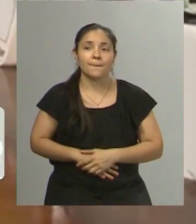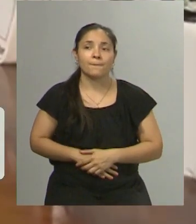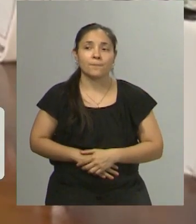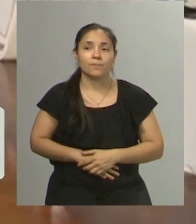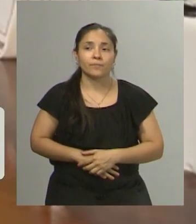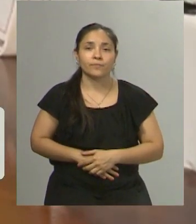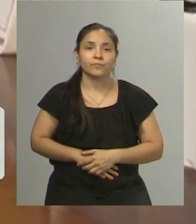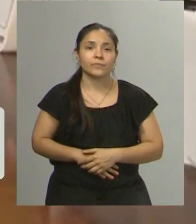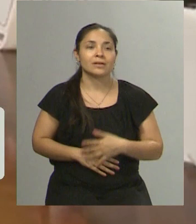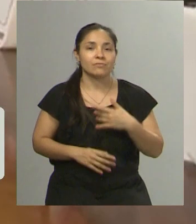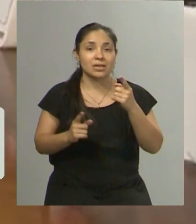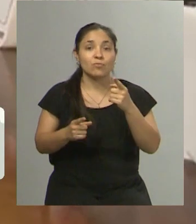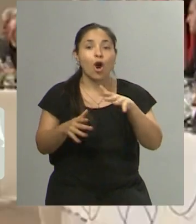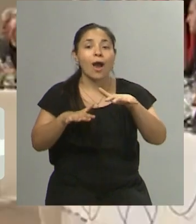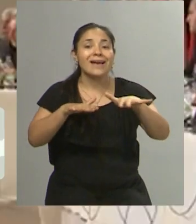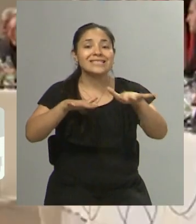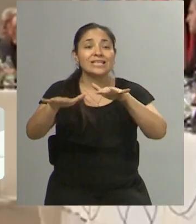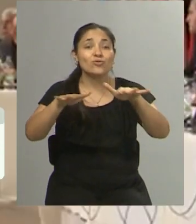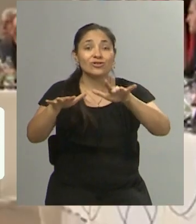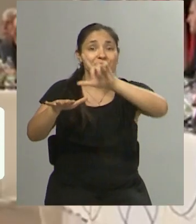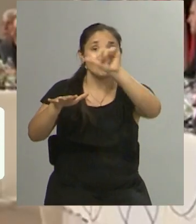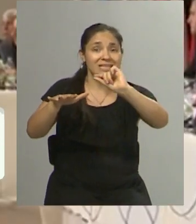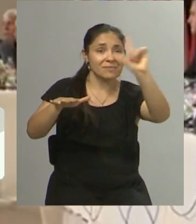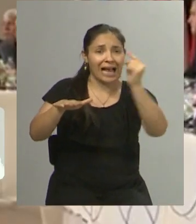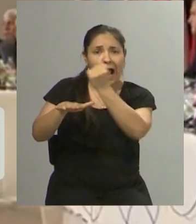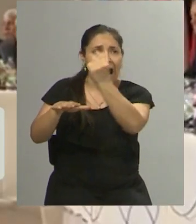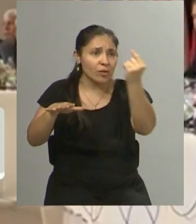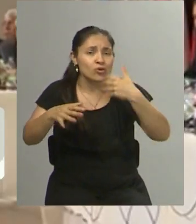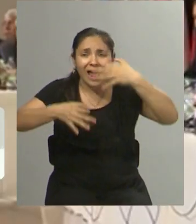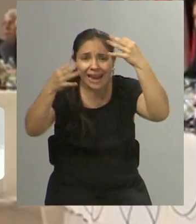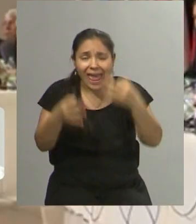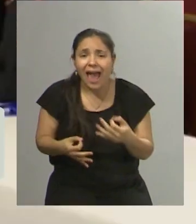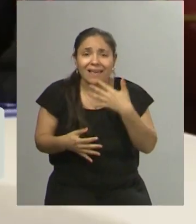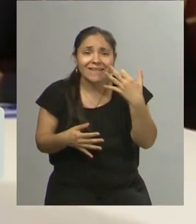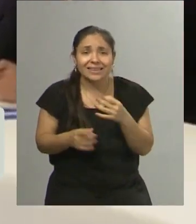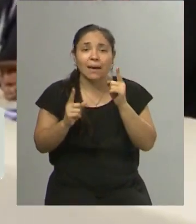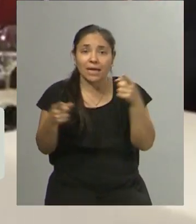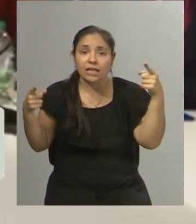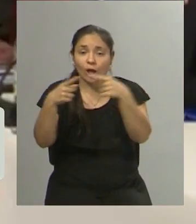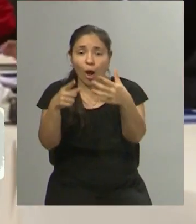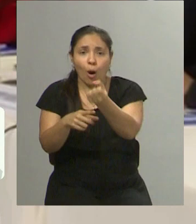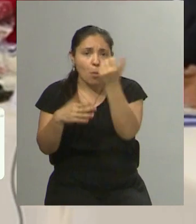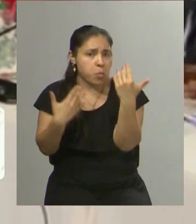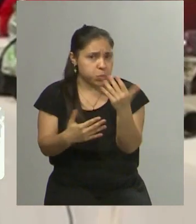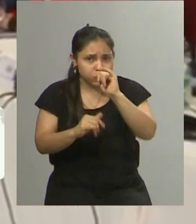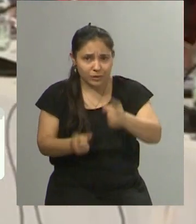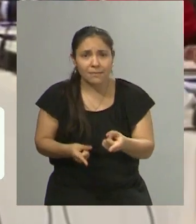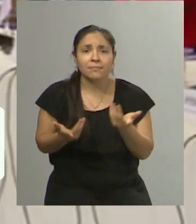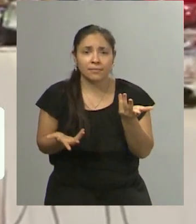de penetrar en la realidad y de producir los resultados que se quería. Y hubo un momento en